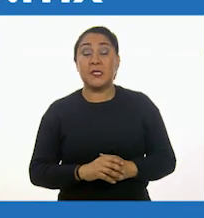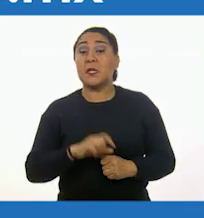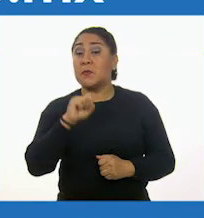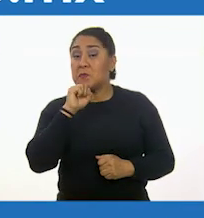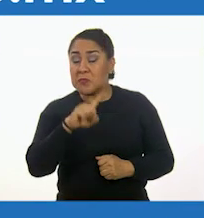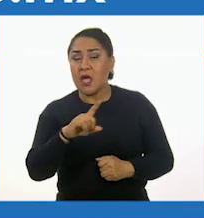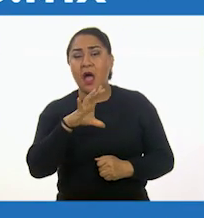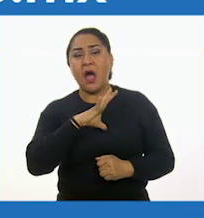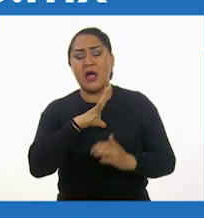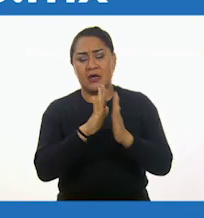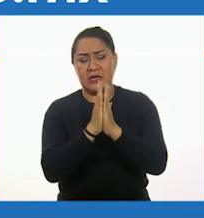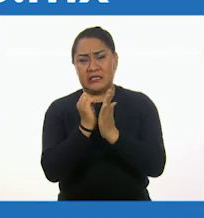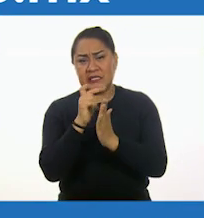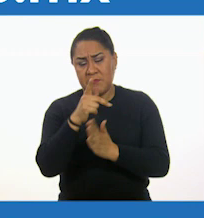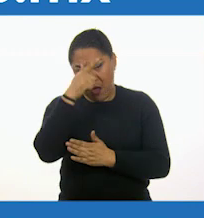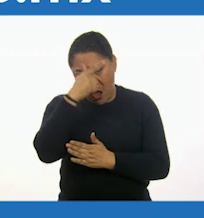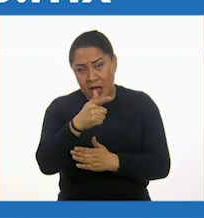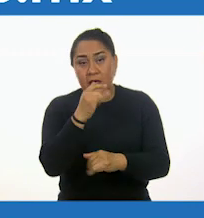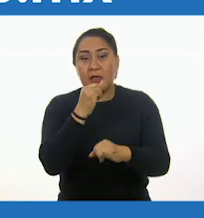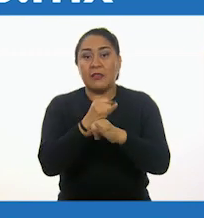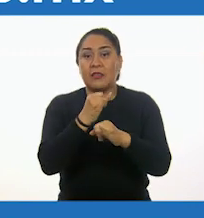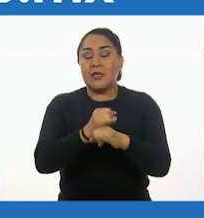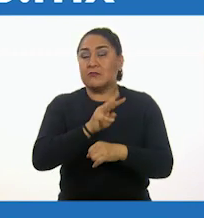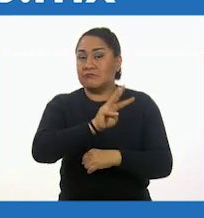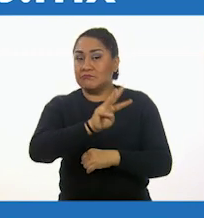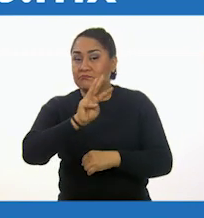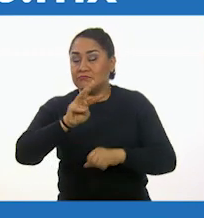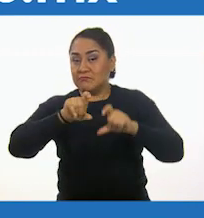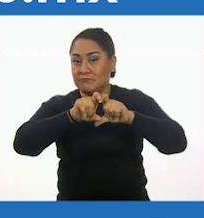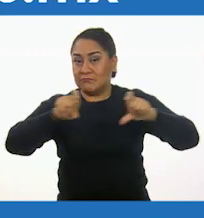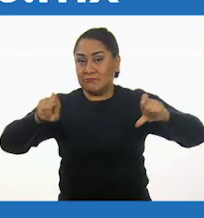También puedes encontrar los libros de texto en la página